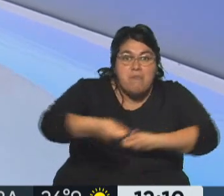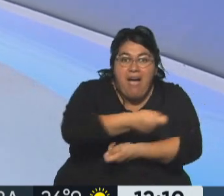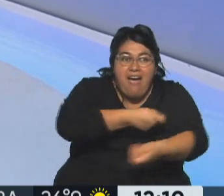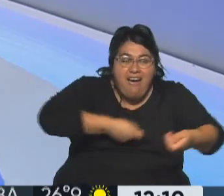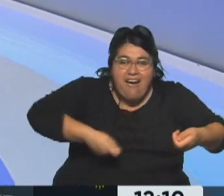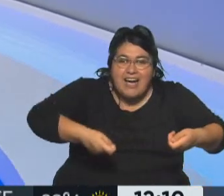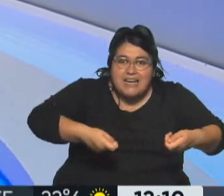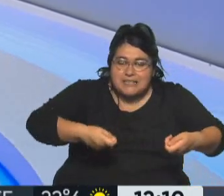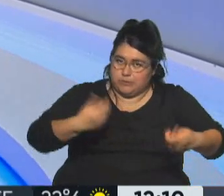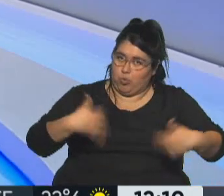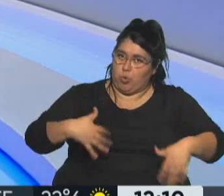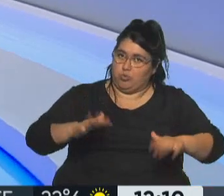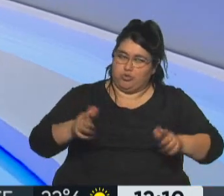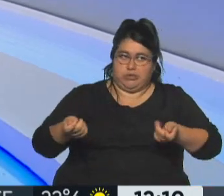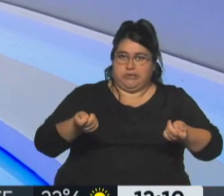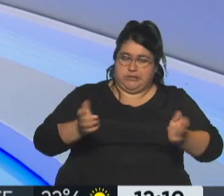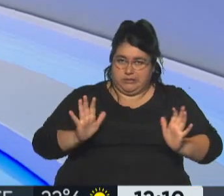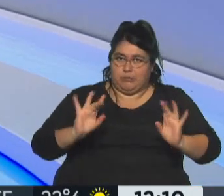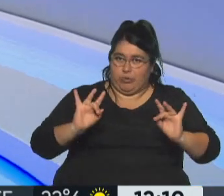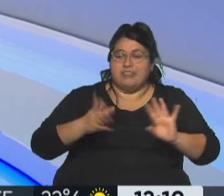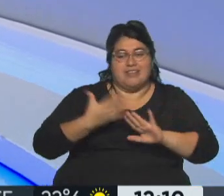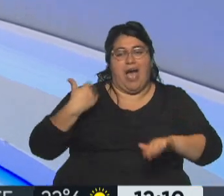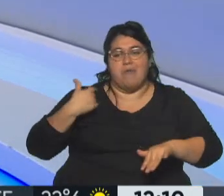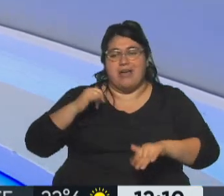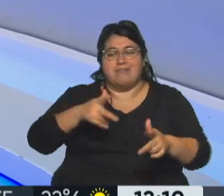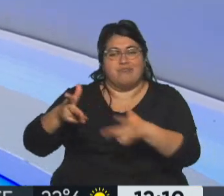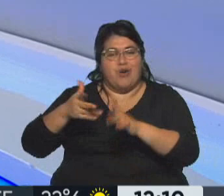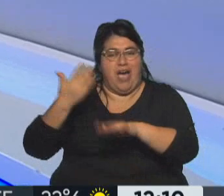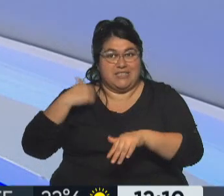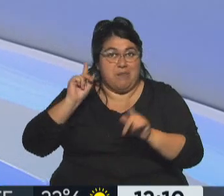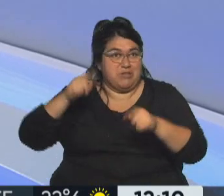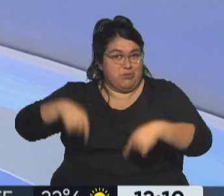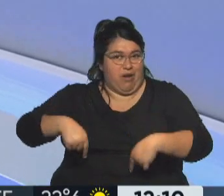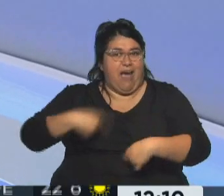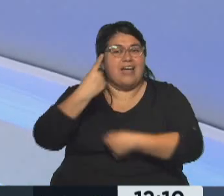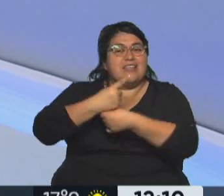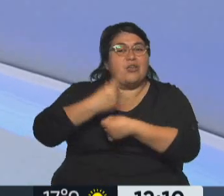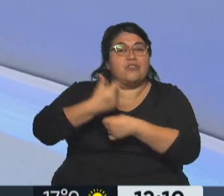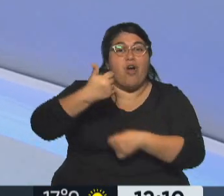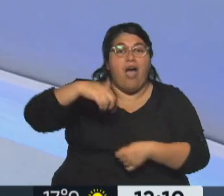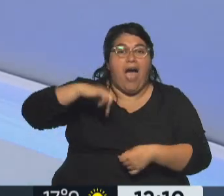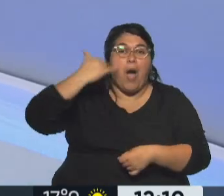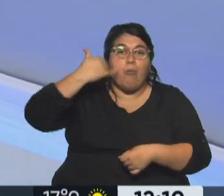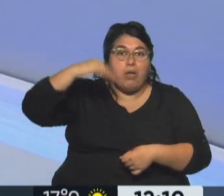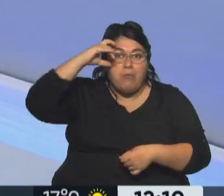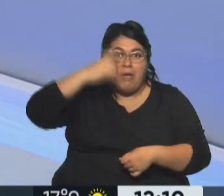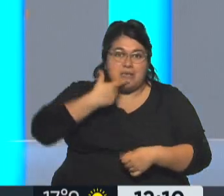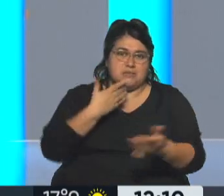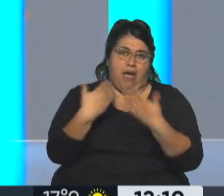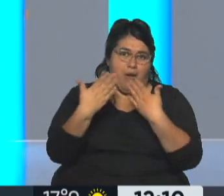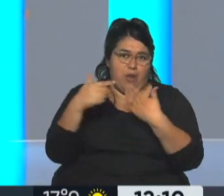Sí exactamente Exactamente Bueno ayer lo hablamos también con acá mismo con el titular de pyme exacto